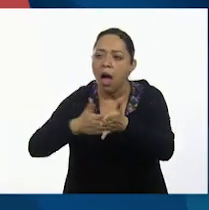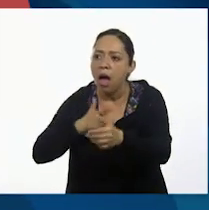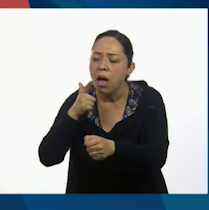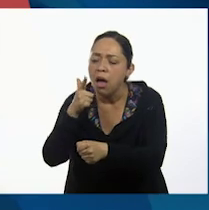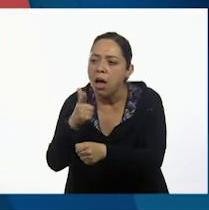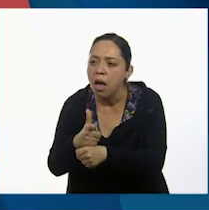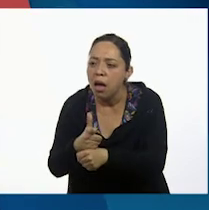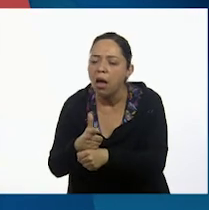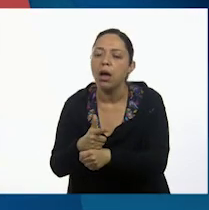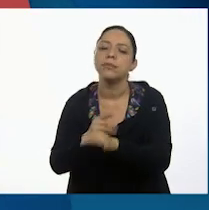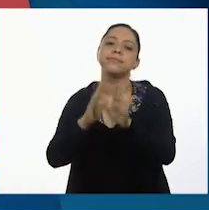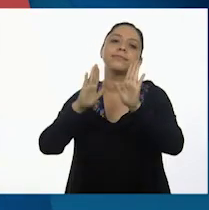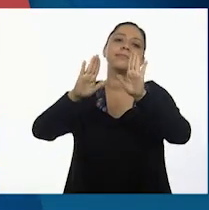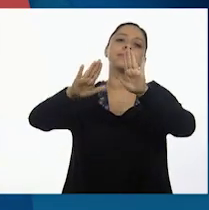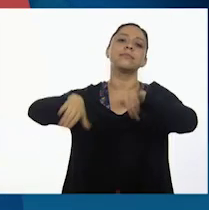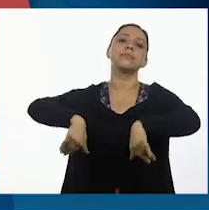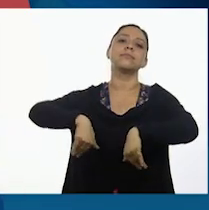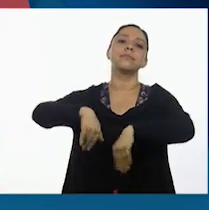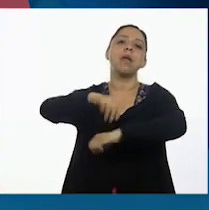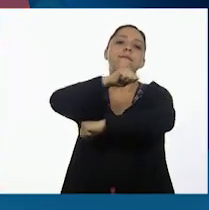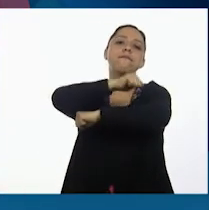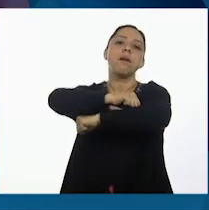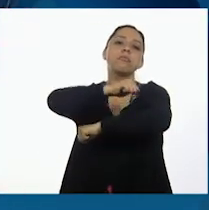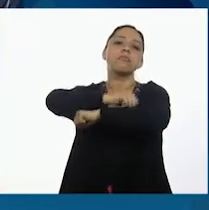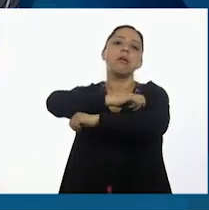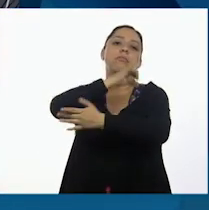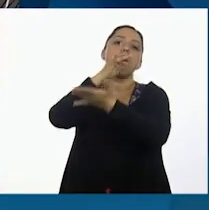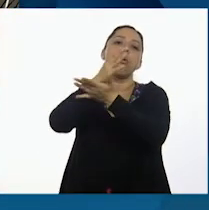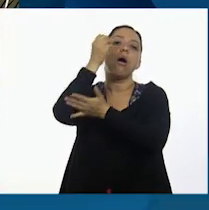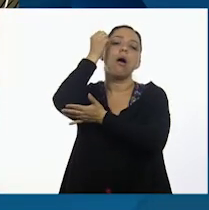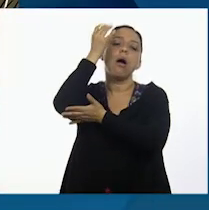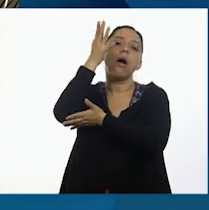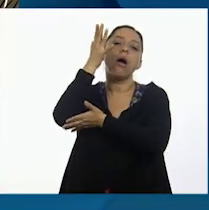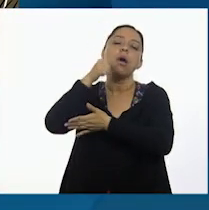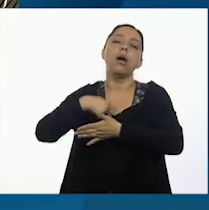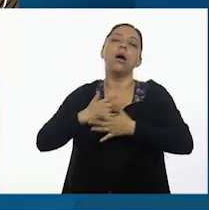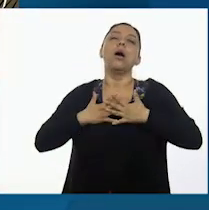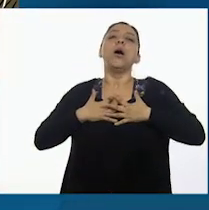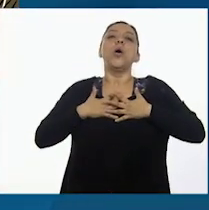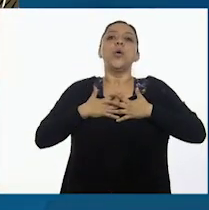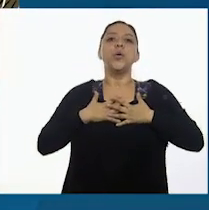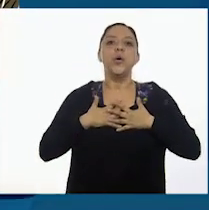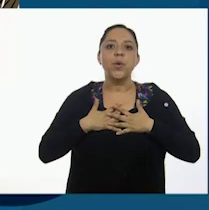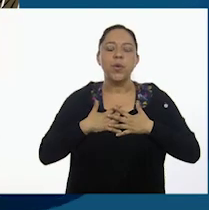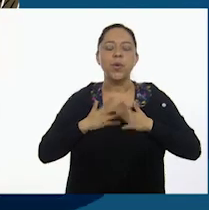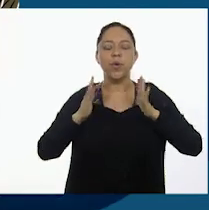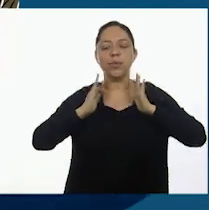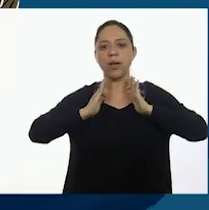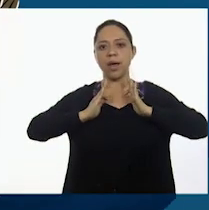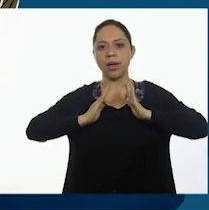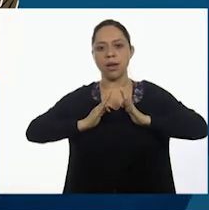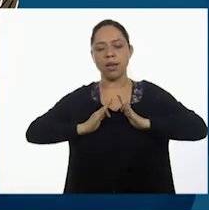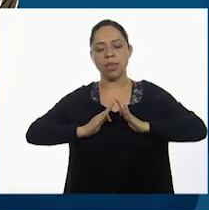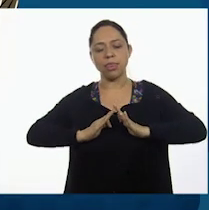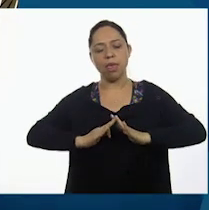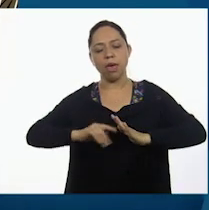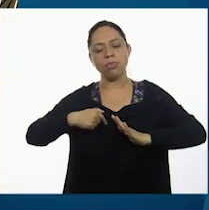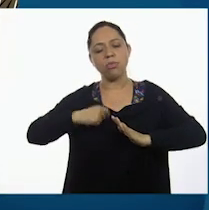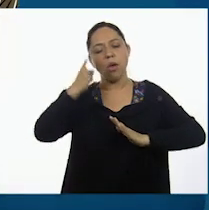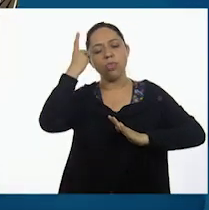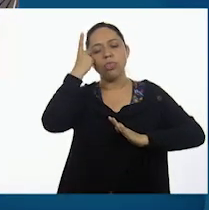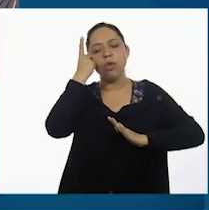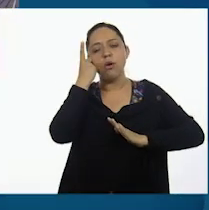se me había olvidado cerrar la ventana. Una tranquilidad invadió mi cuerpo y esa noche pude dormir mejor que